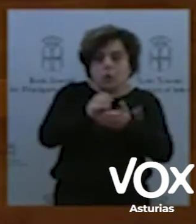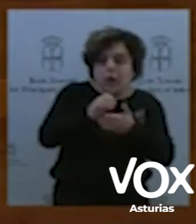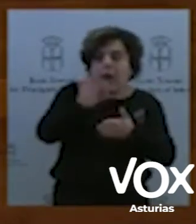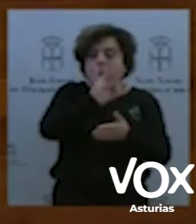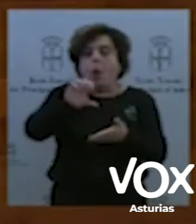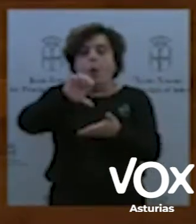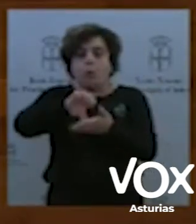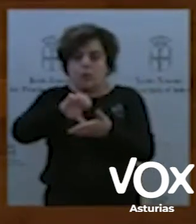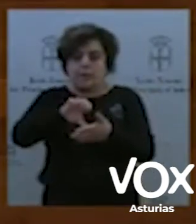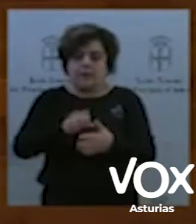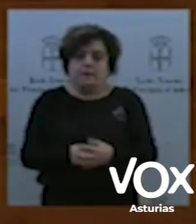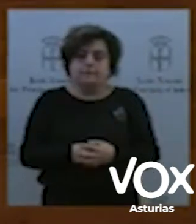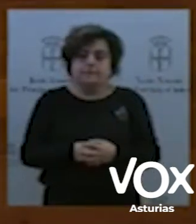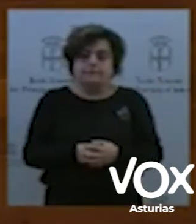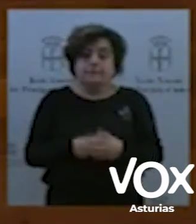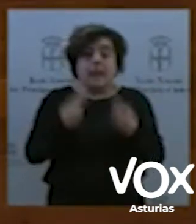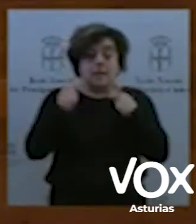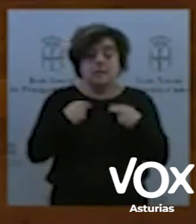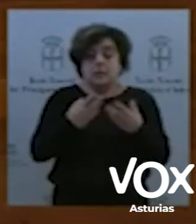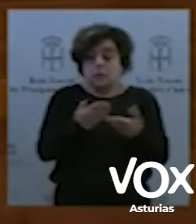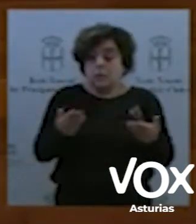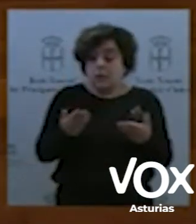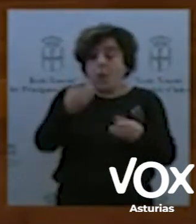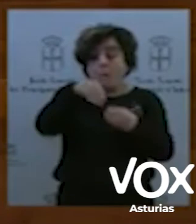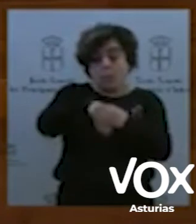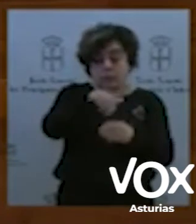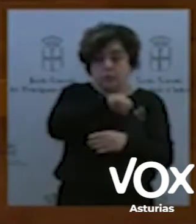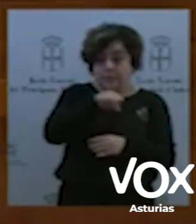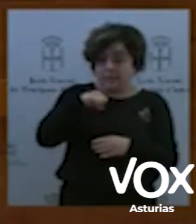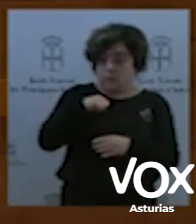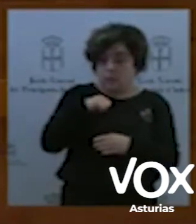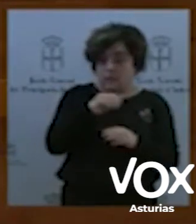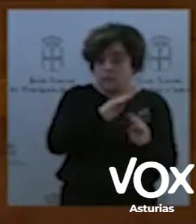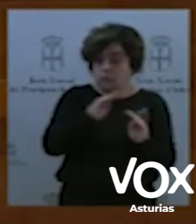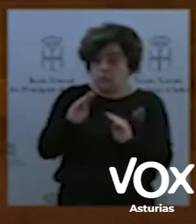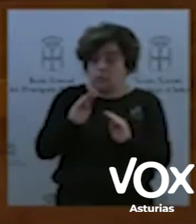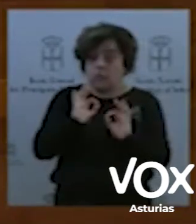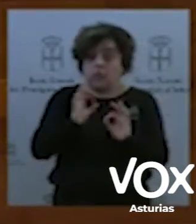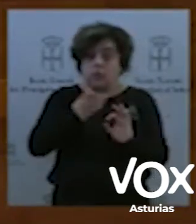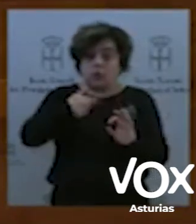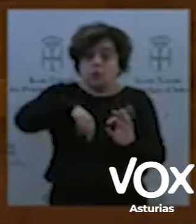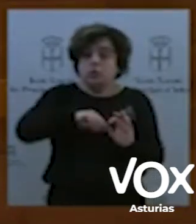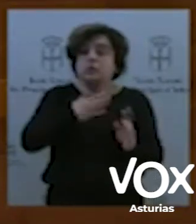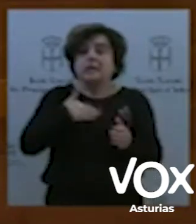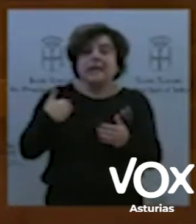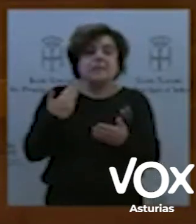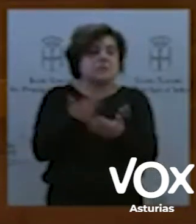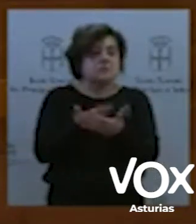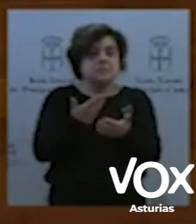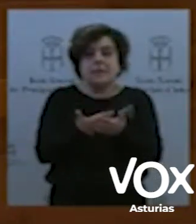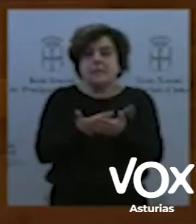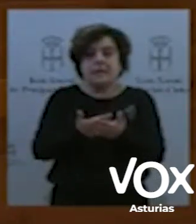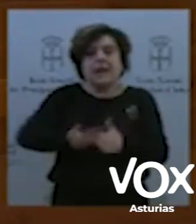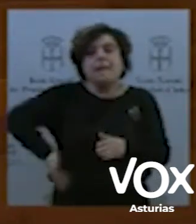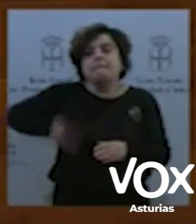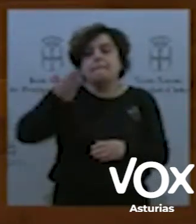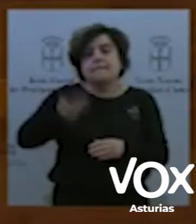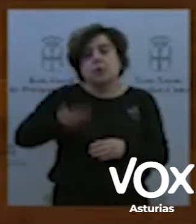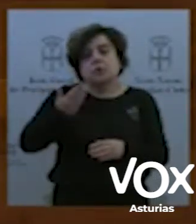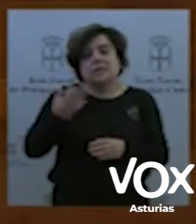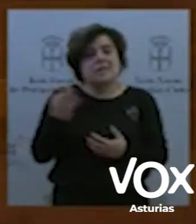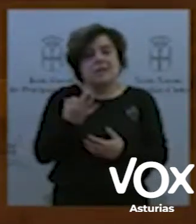su voto particular, Vox Asturias quiere reclamar la importancia de recurrir a un enfoque social distinto,